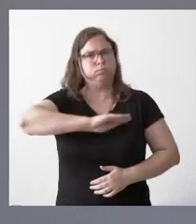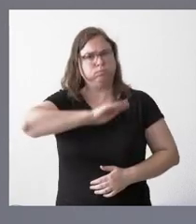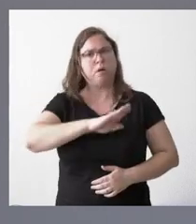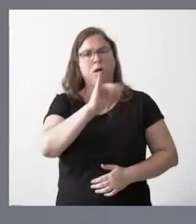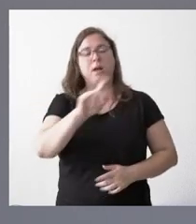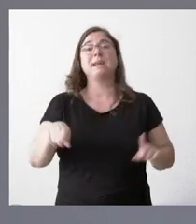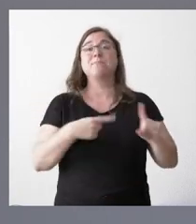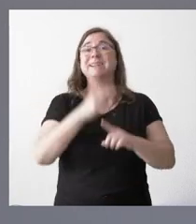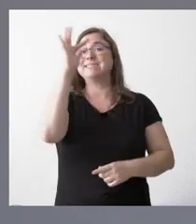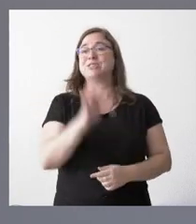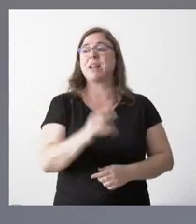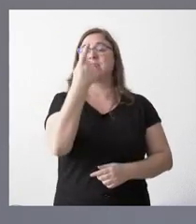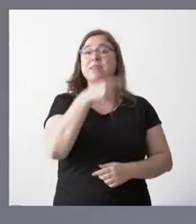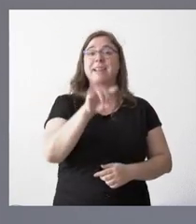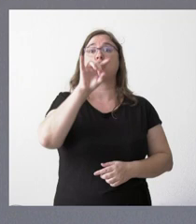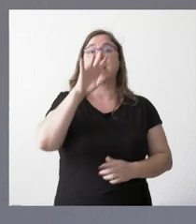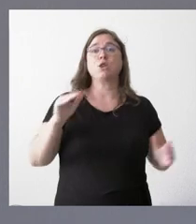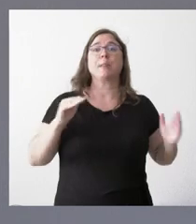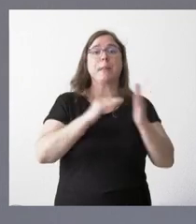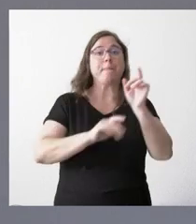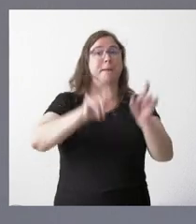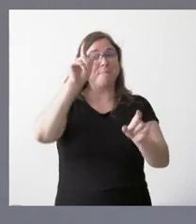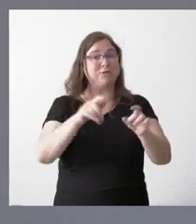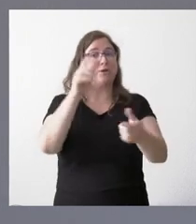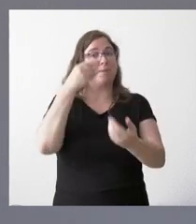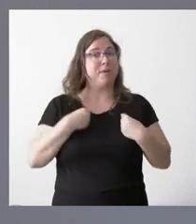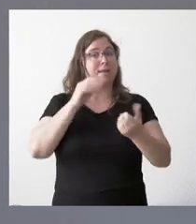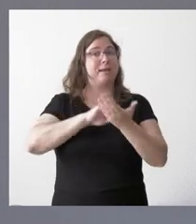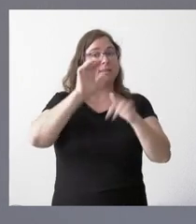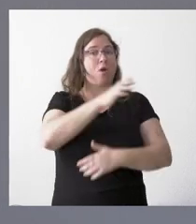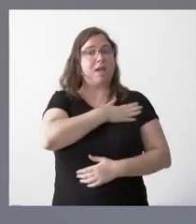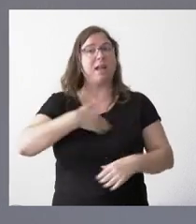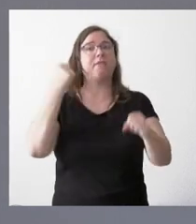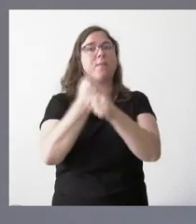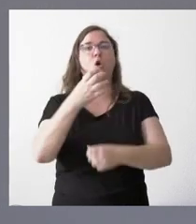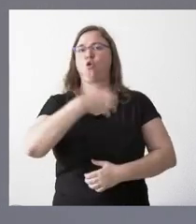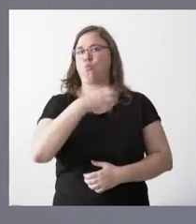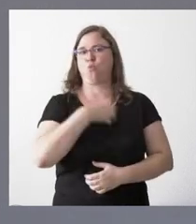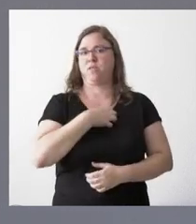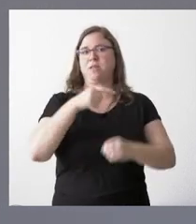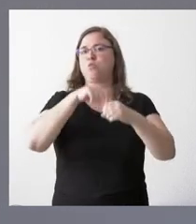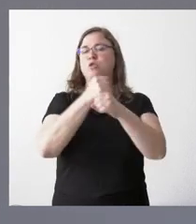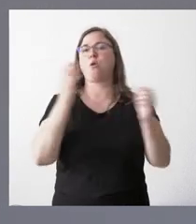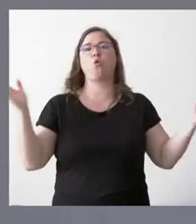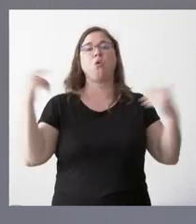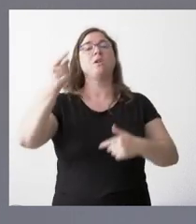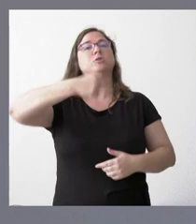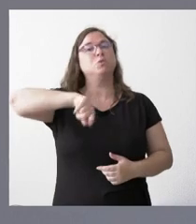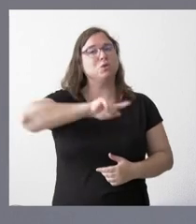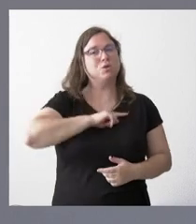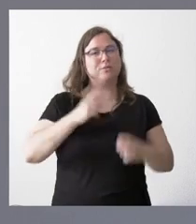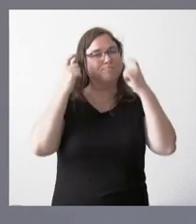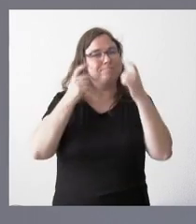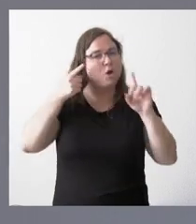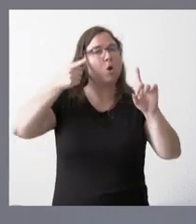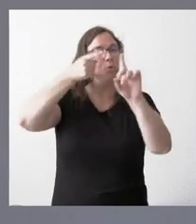hay 114.000 personas en Castilla y León que quieren trabajar y no pueden hacerlo, no encuentran un puesto de trabajo y, por tanto, nuestra dedicación tiene que